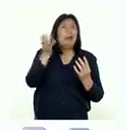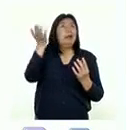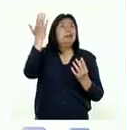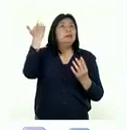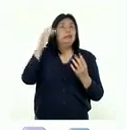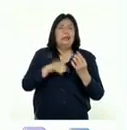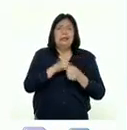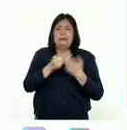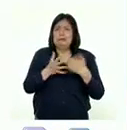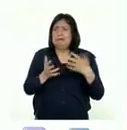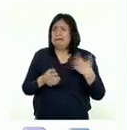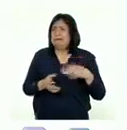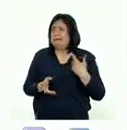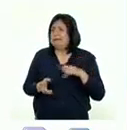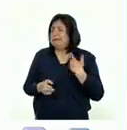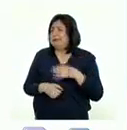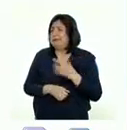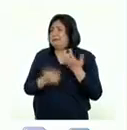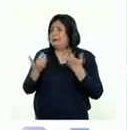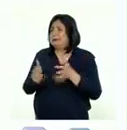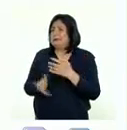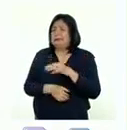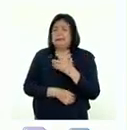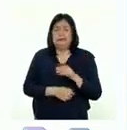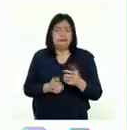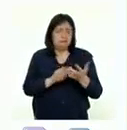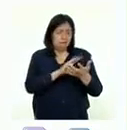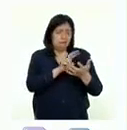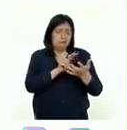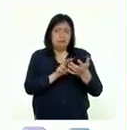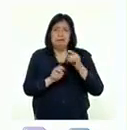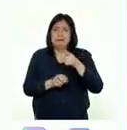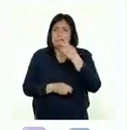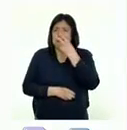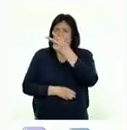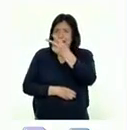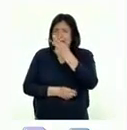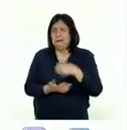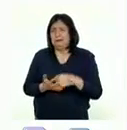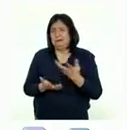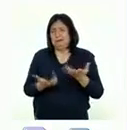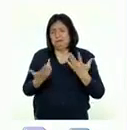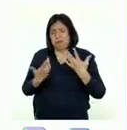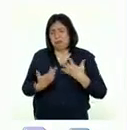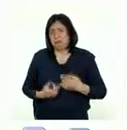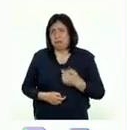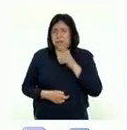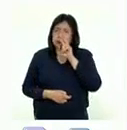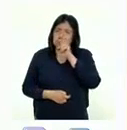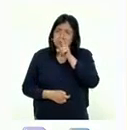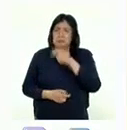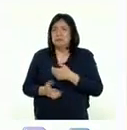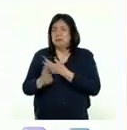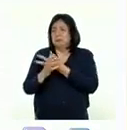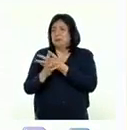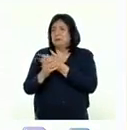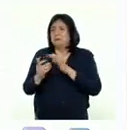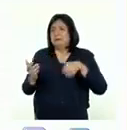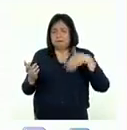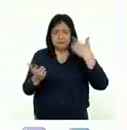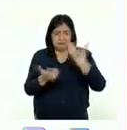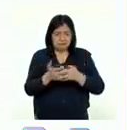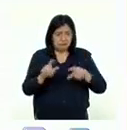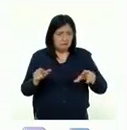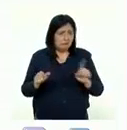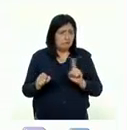años, ambos van a sufrir. Además, el texto venía con esta imagen que me puso triste. Ahí se ve cómo la mariposa al llegar al